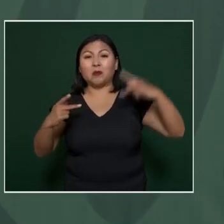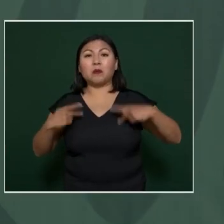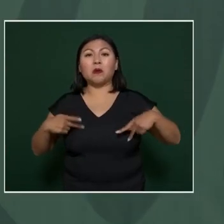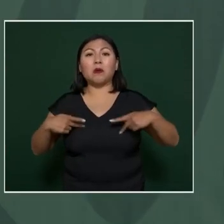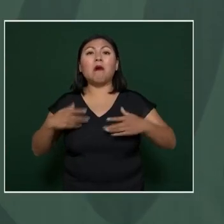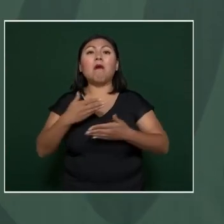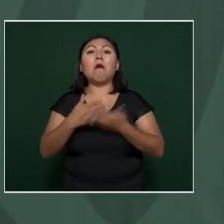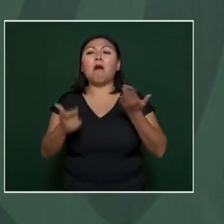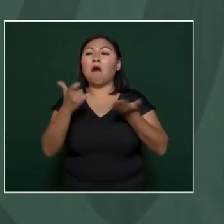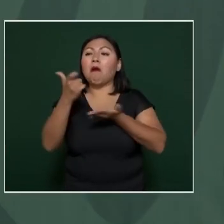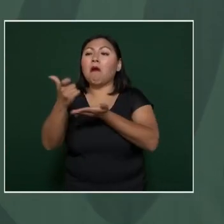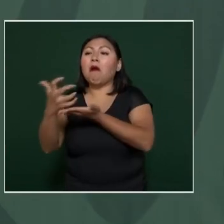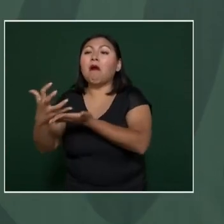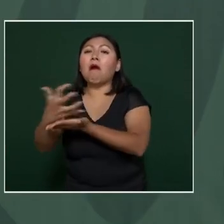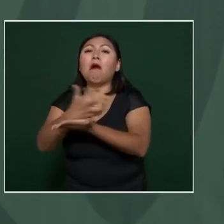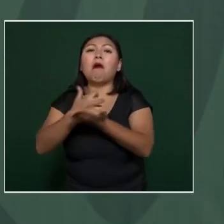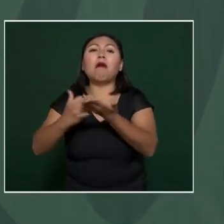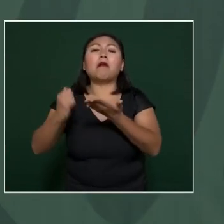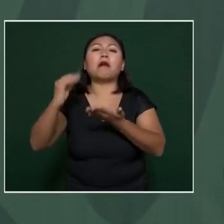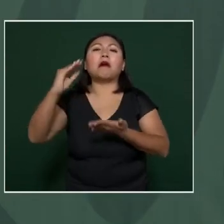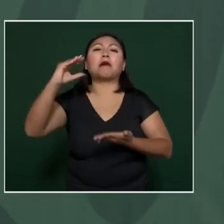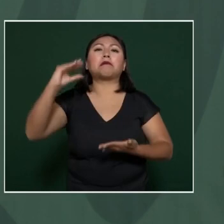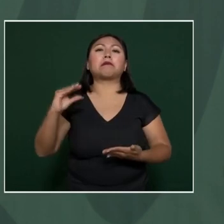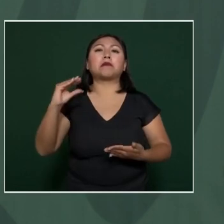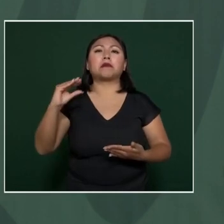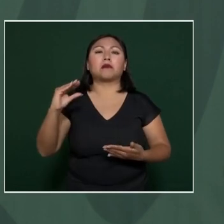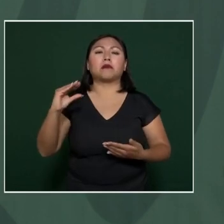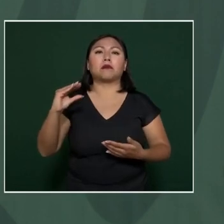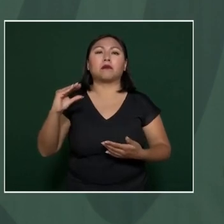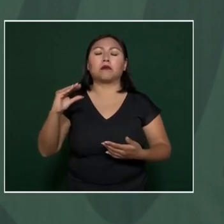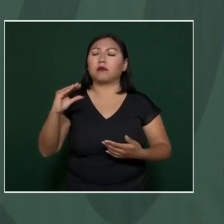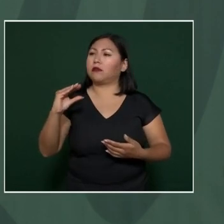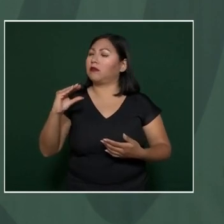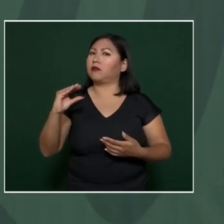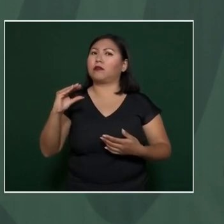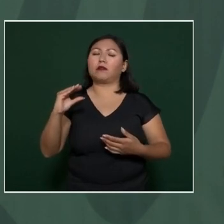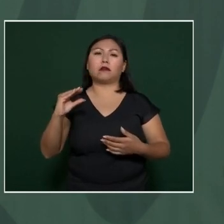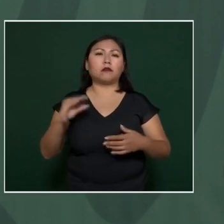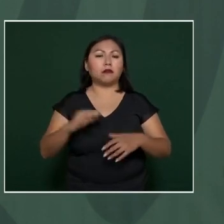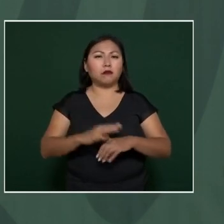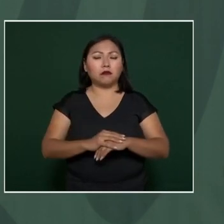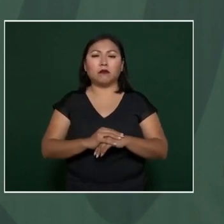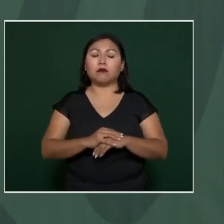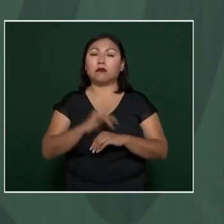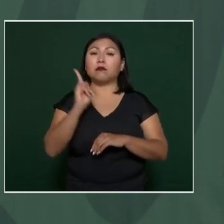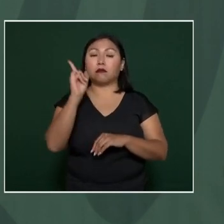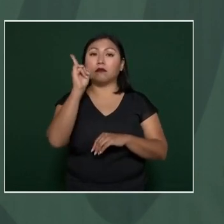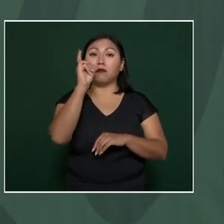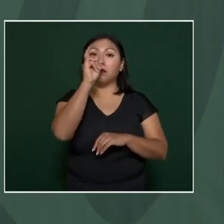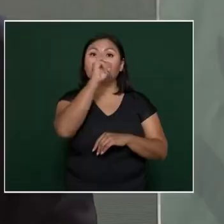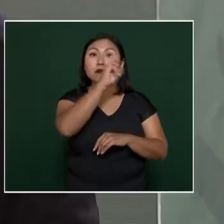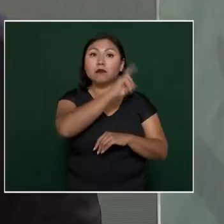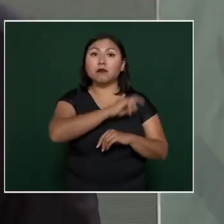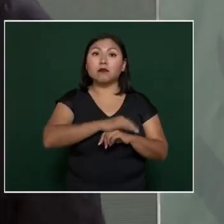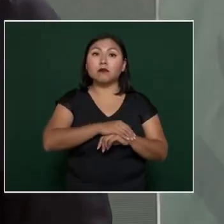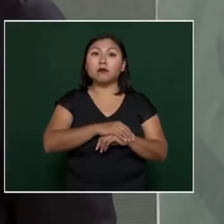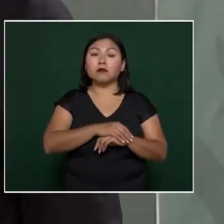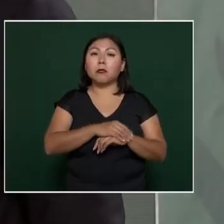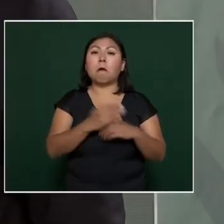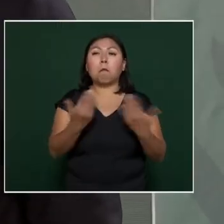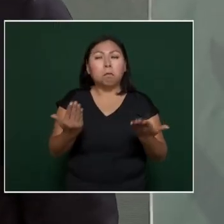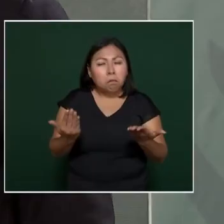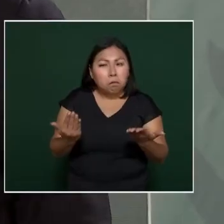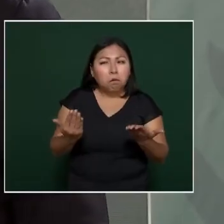pero nada nada nada nada nada nada y de ahí viene el nuevo rector